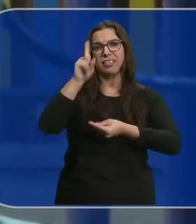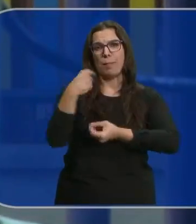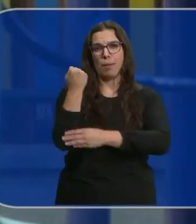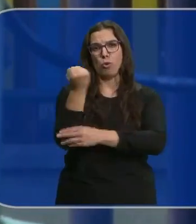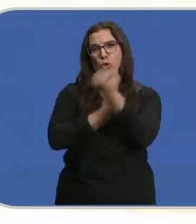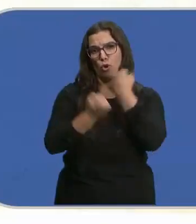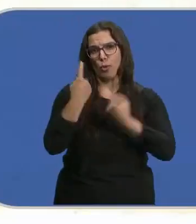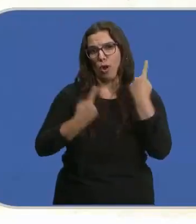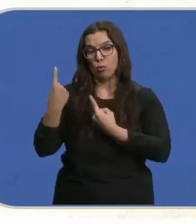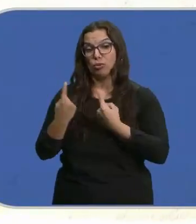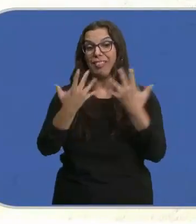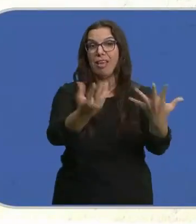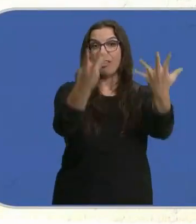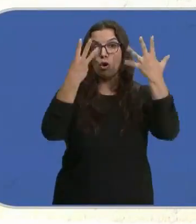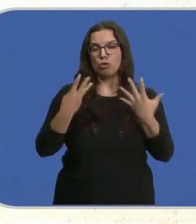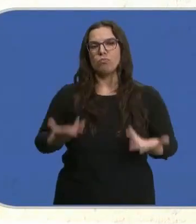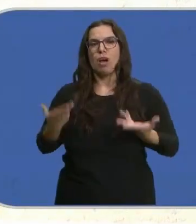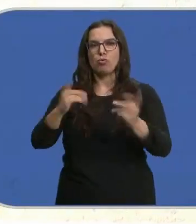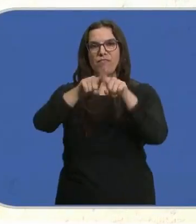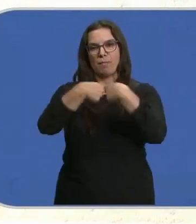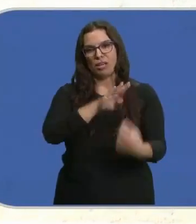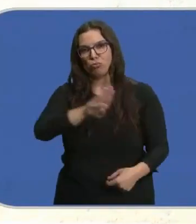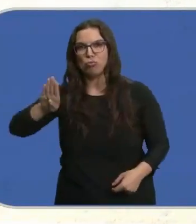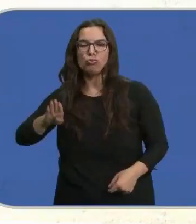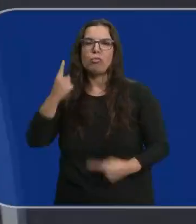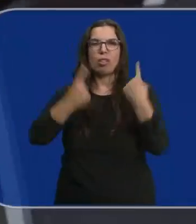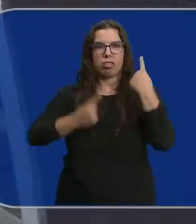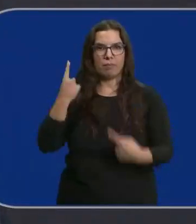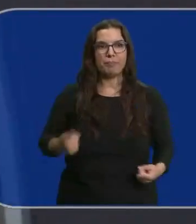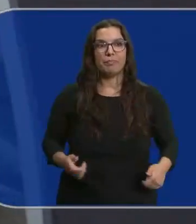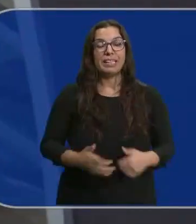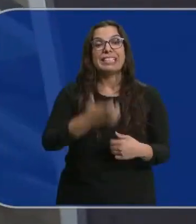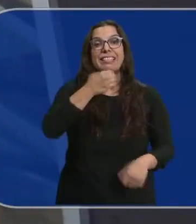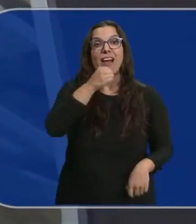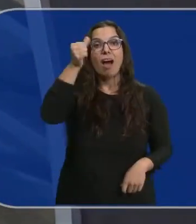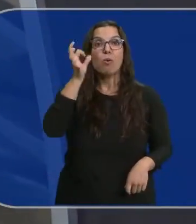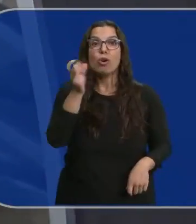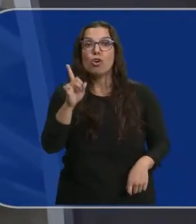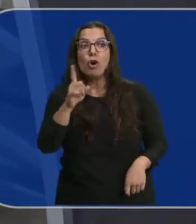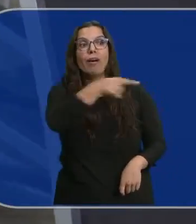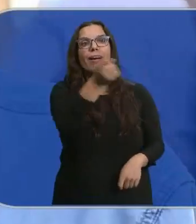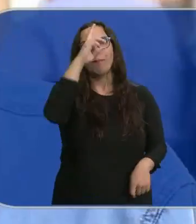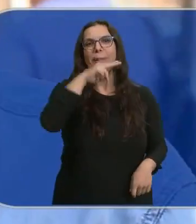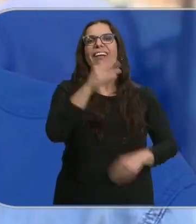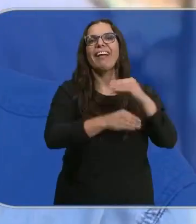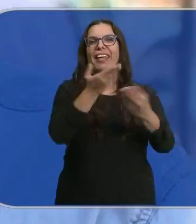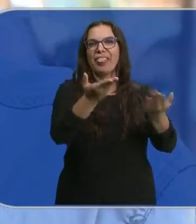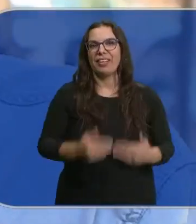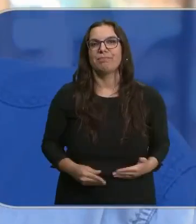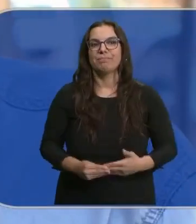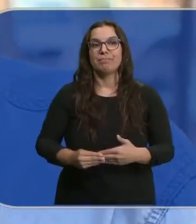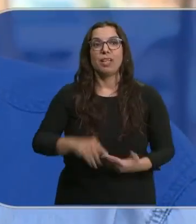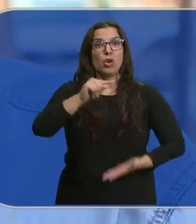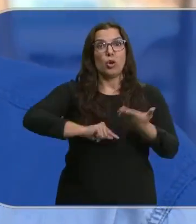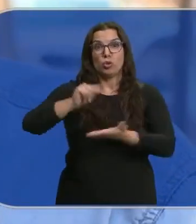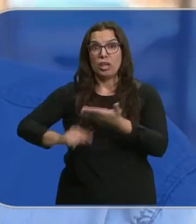apoyo económico. 8 de cada 10 han ayudado a sus familias alguna vez. Si no fuera por los abuelos, ¿qué harían los padres? Pues por muchos